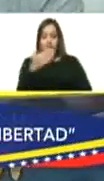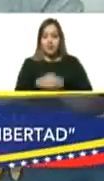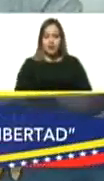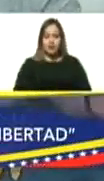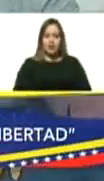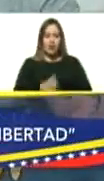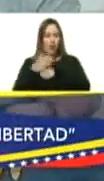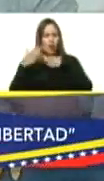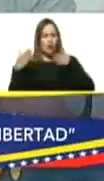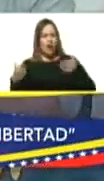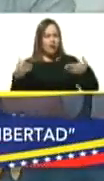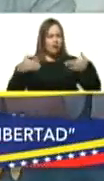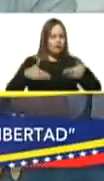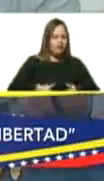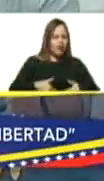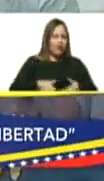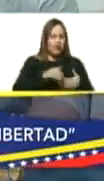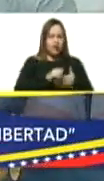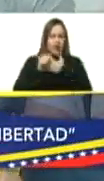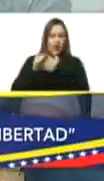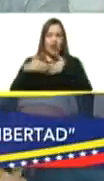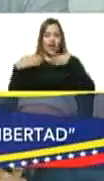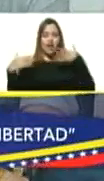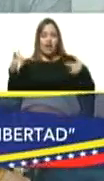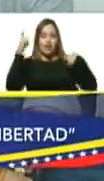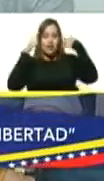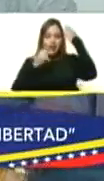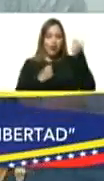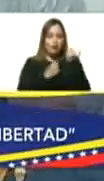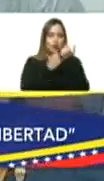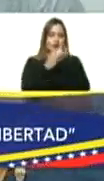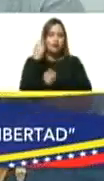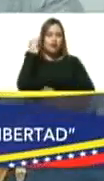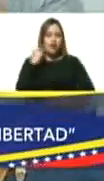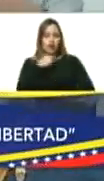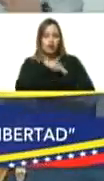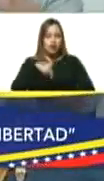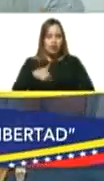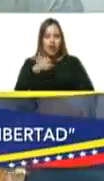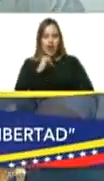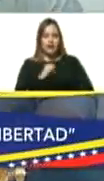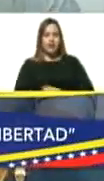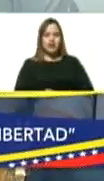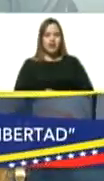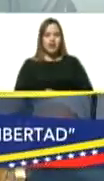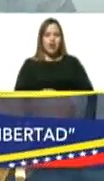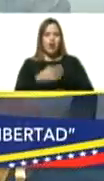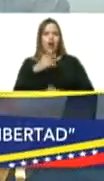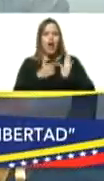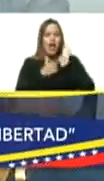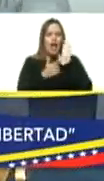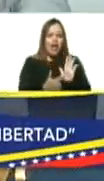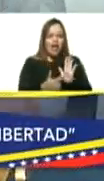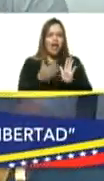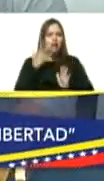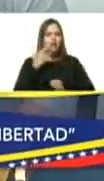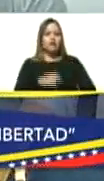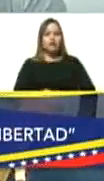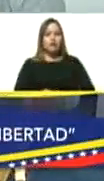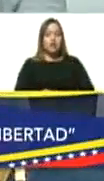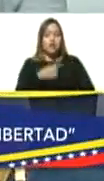gran combatiente, un gran chavista, un gran bolivariano que para nosotros se convierte en ejemplo a seguir. Como lo decía Ana, aquí está